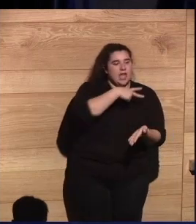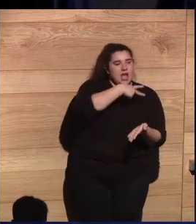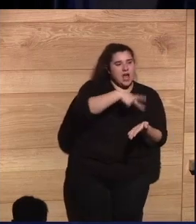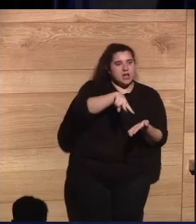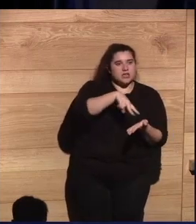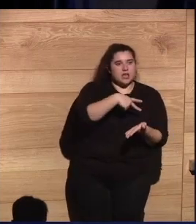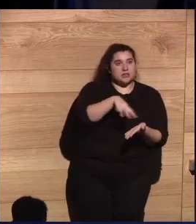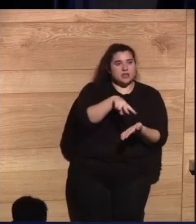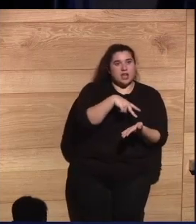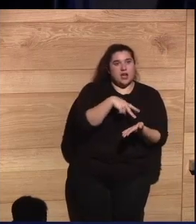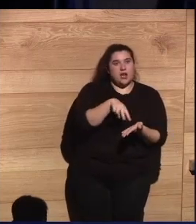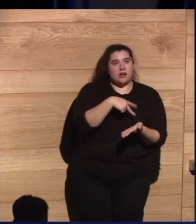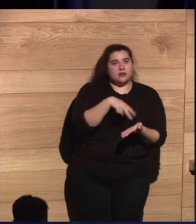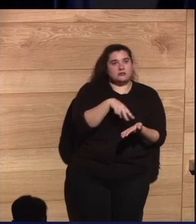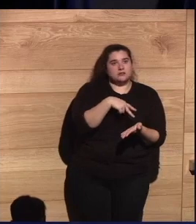del...